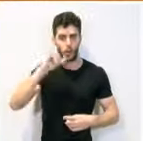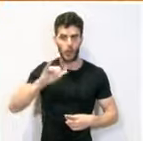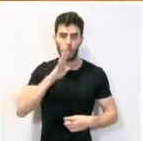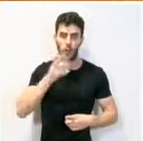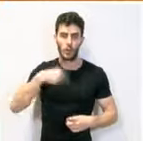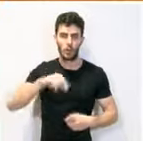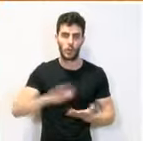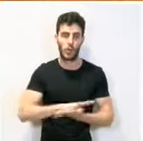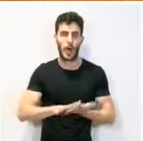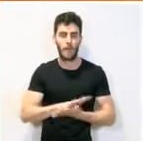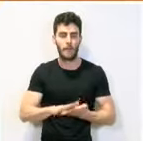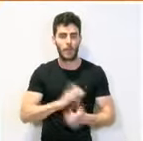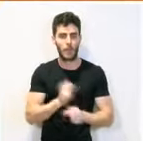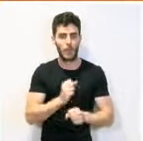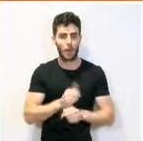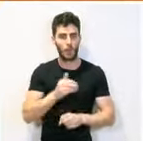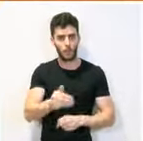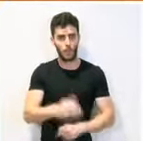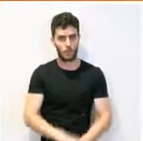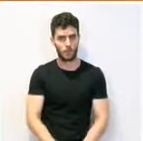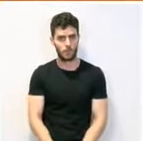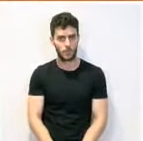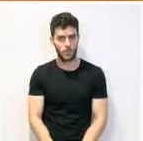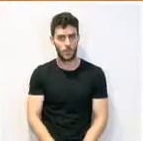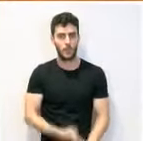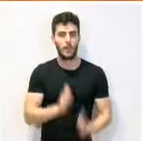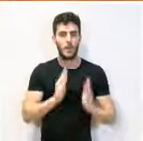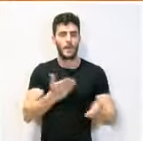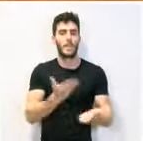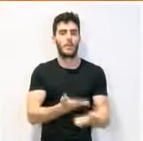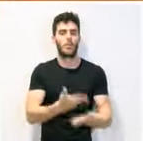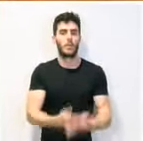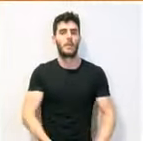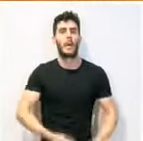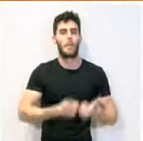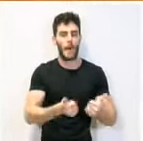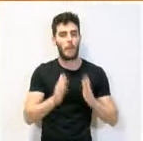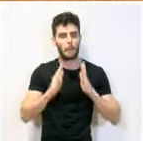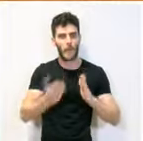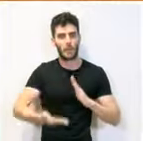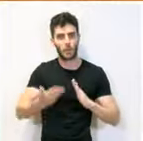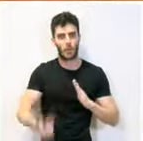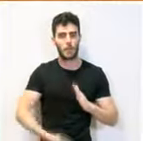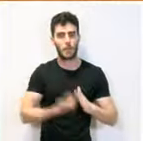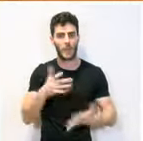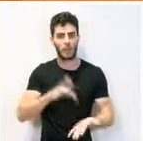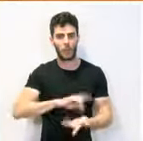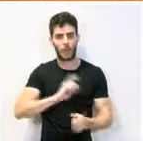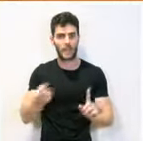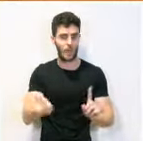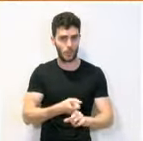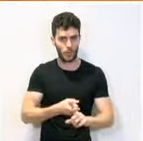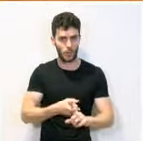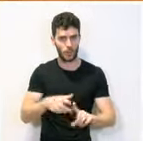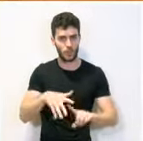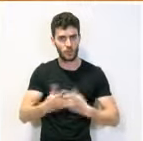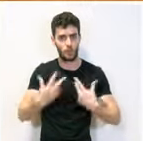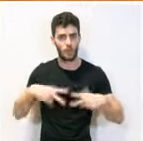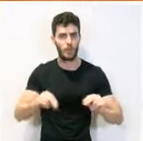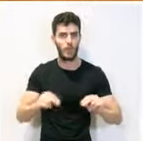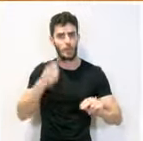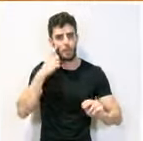que nos queda por hacer a futuro. La parte más propositiva, la parte más importante, una vez diagnosticada la situación,